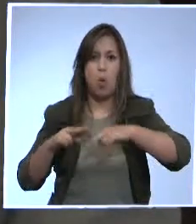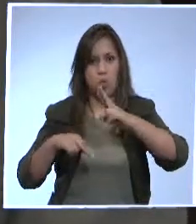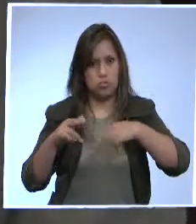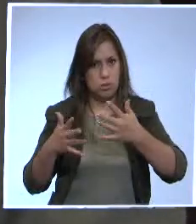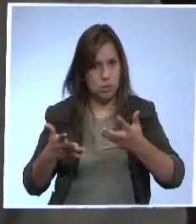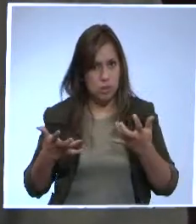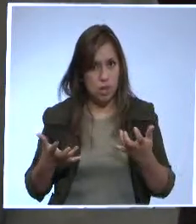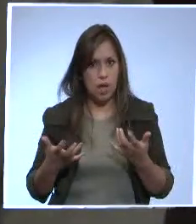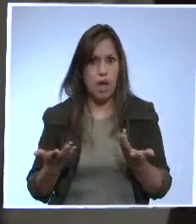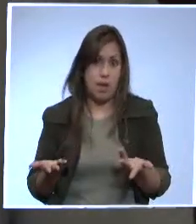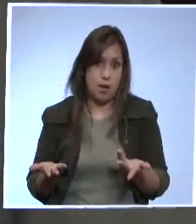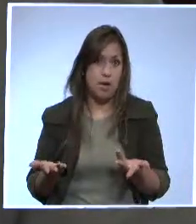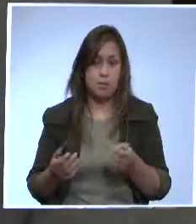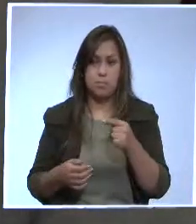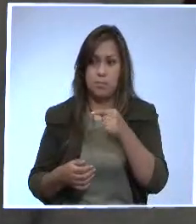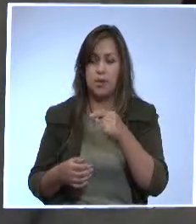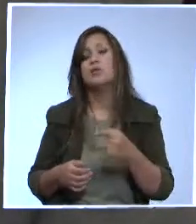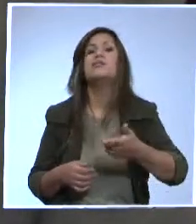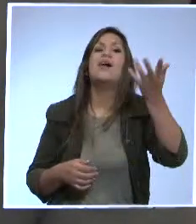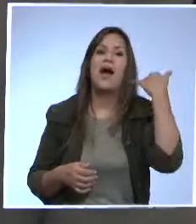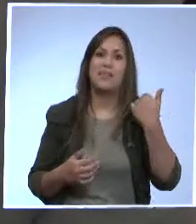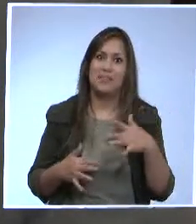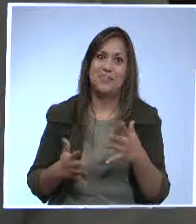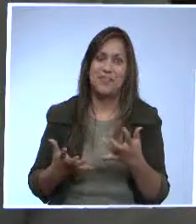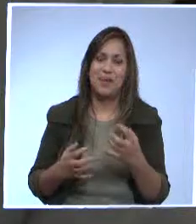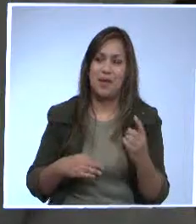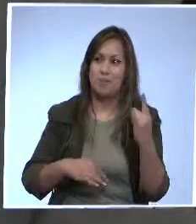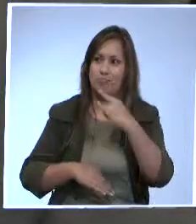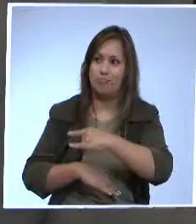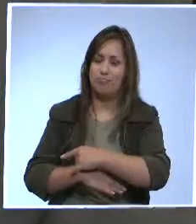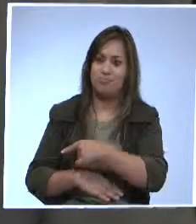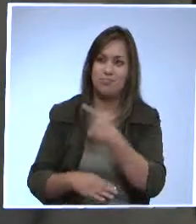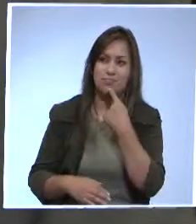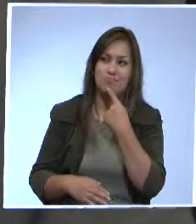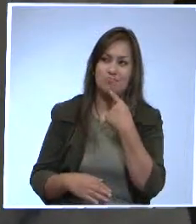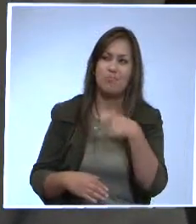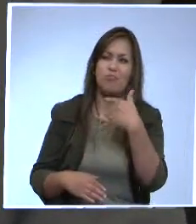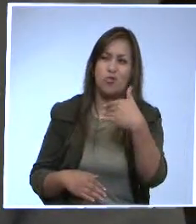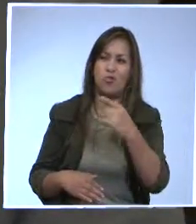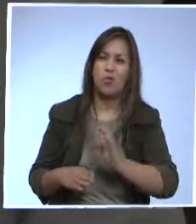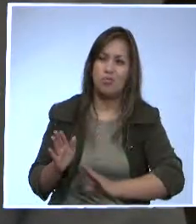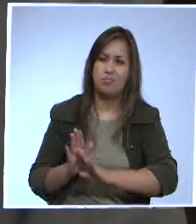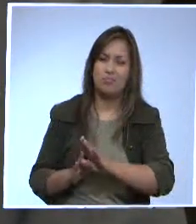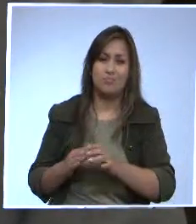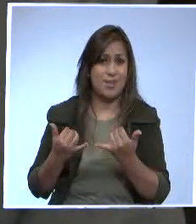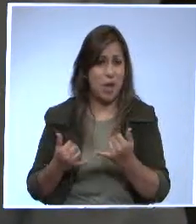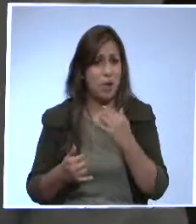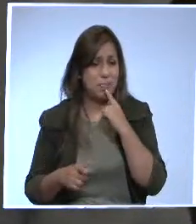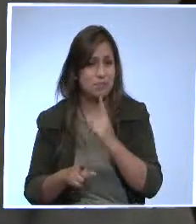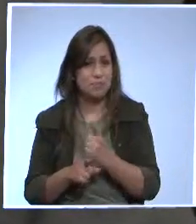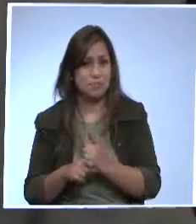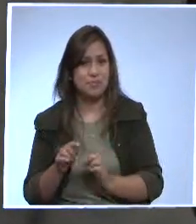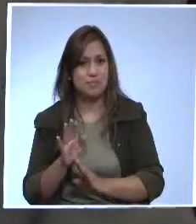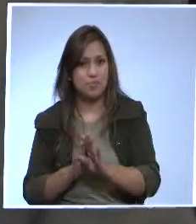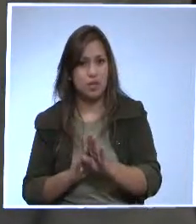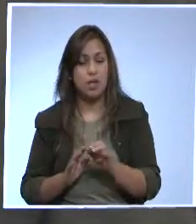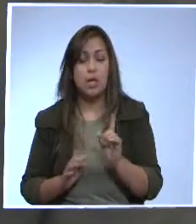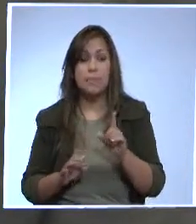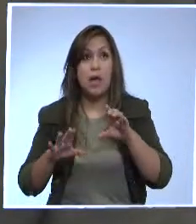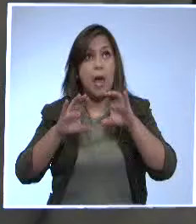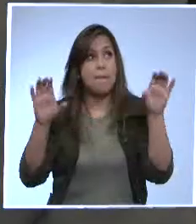poco lo que se esperaba cuando comenzamos pues ya con la inauguración y luego la operación del aeropuerto pero también se puede advertir la presencia de la empresa